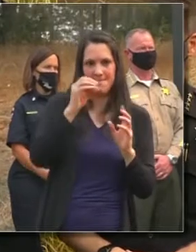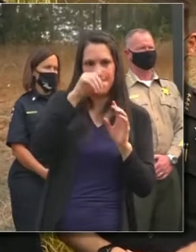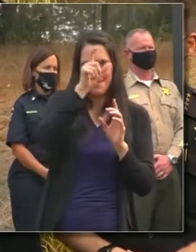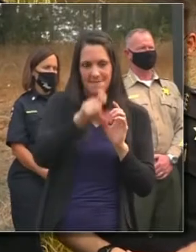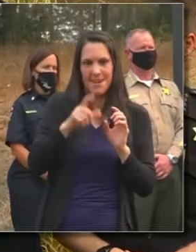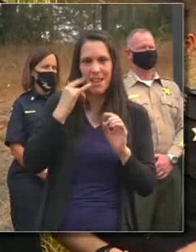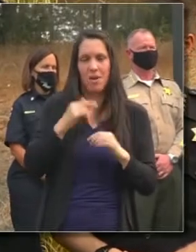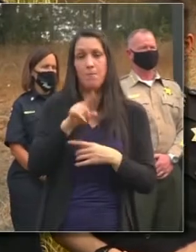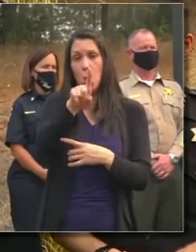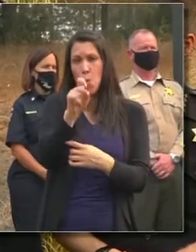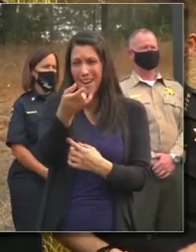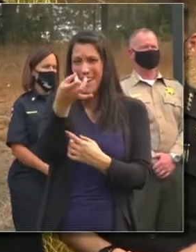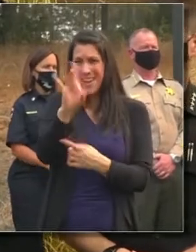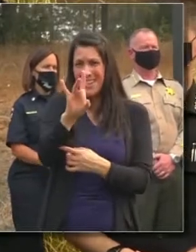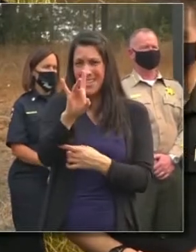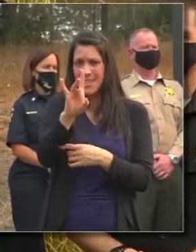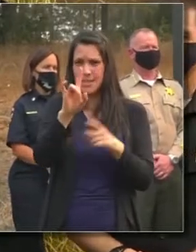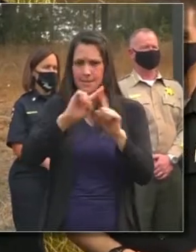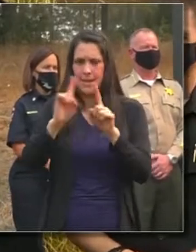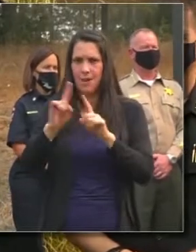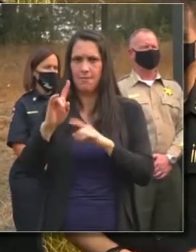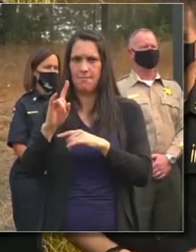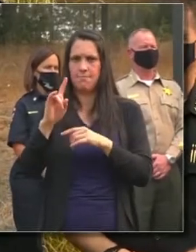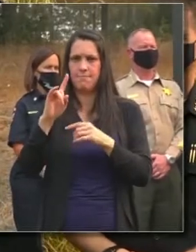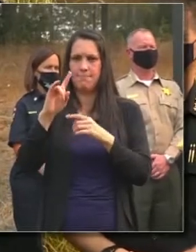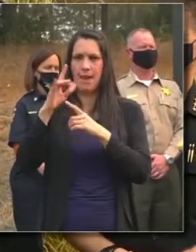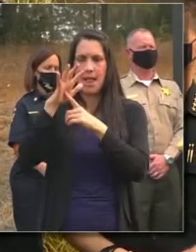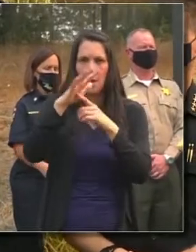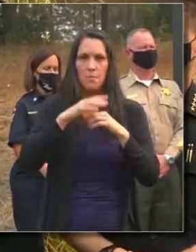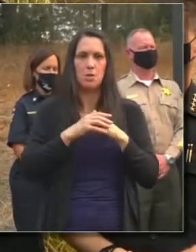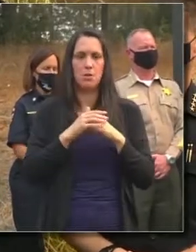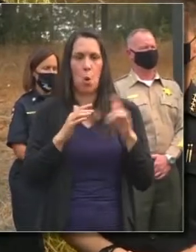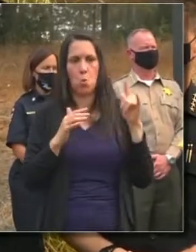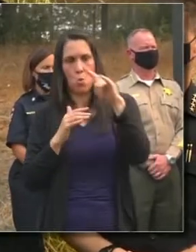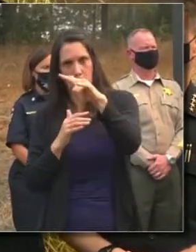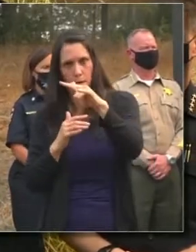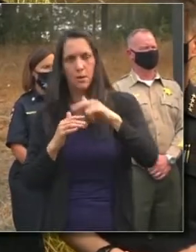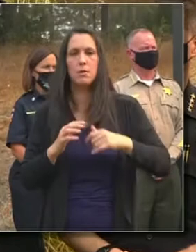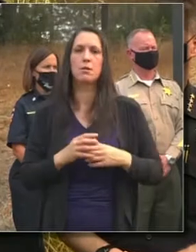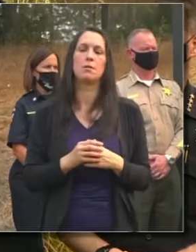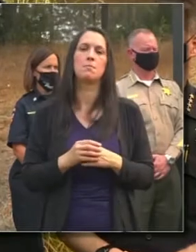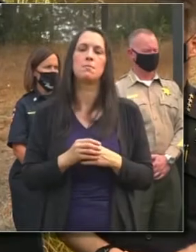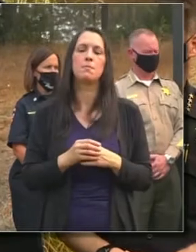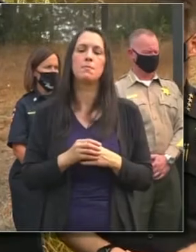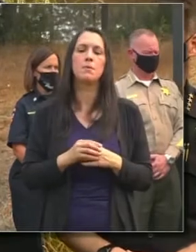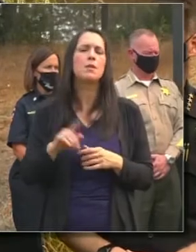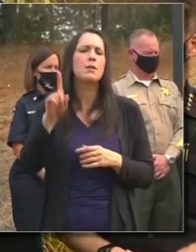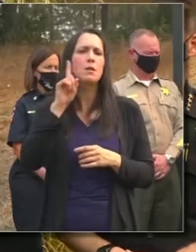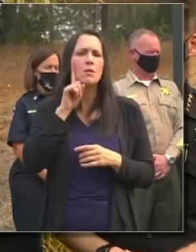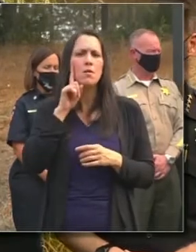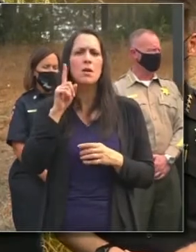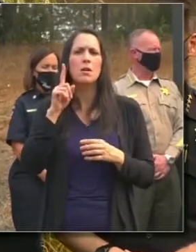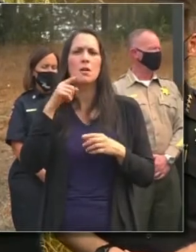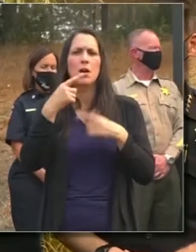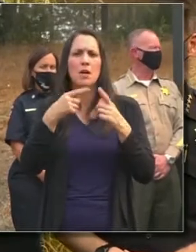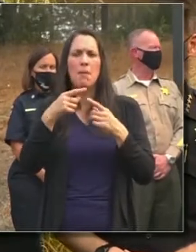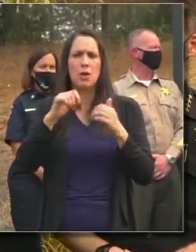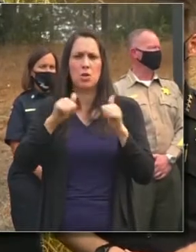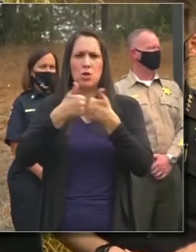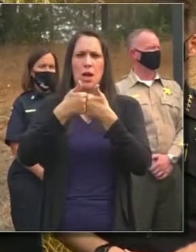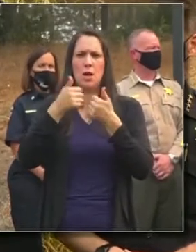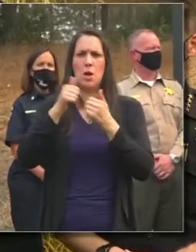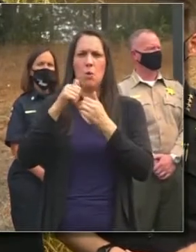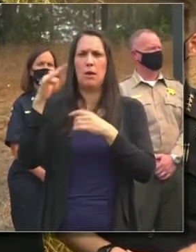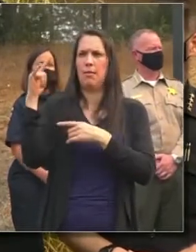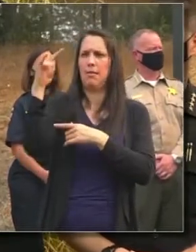118 acciones de varios tipos aeroplanos y helicópteros el